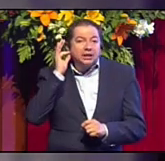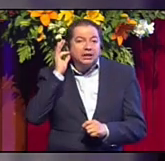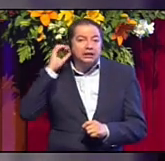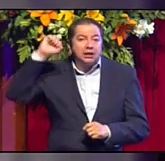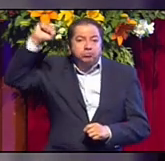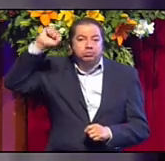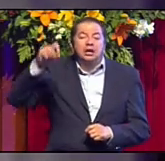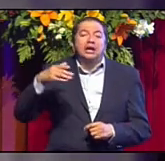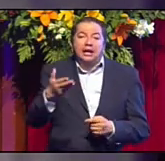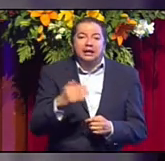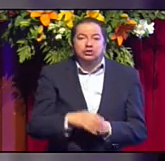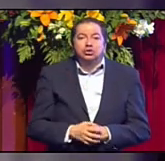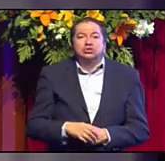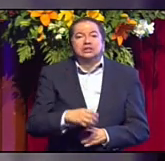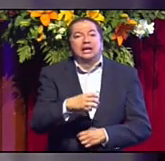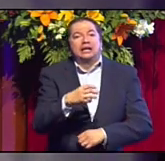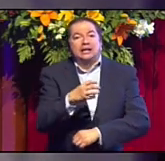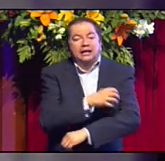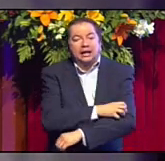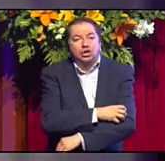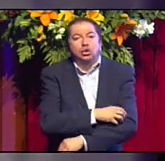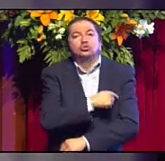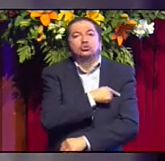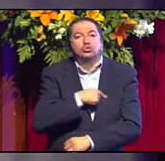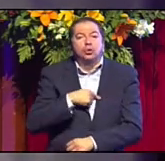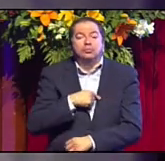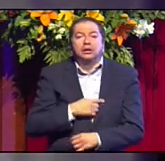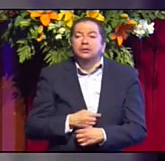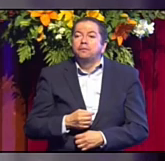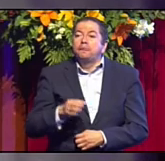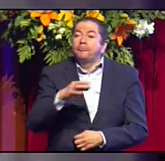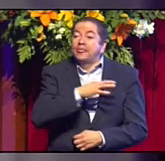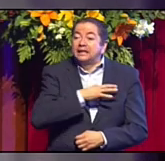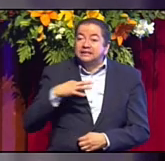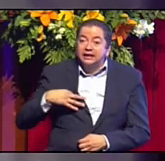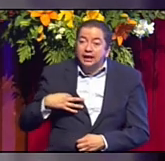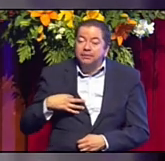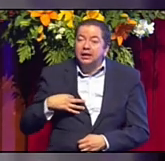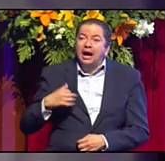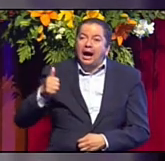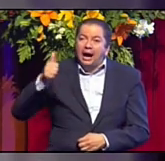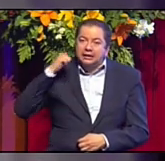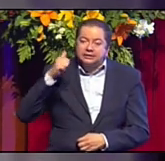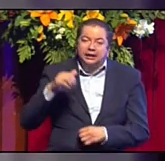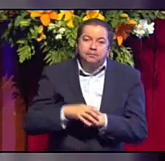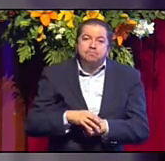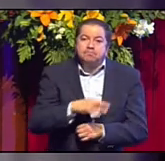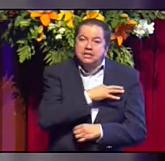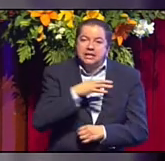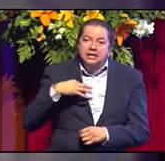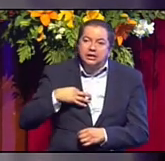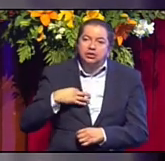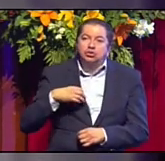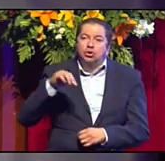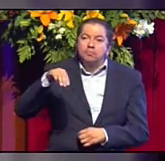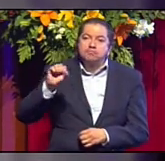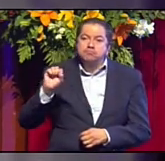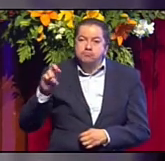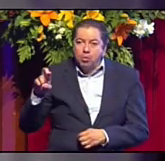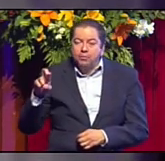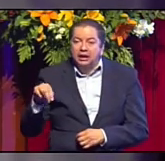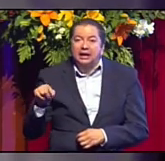acciones es que la región se llame de esta manera. Querido Seremi, ayer al ministro de Obras Públicas, para que usted se lo recuerde, él se